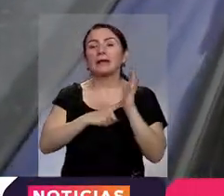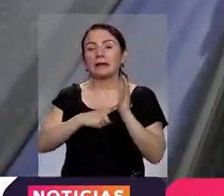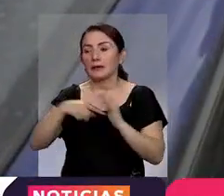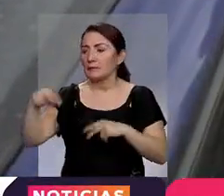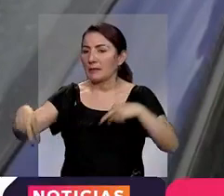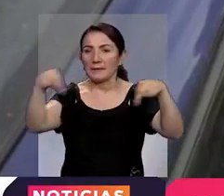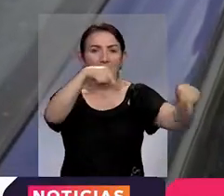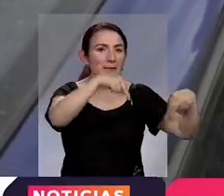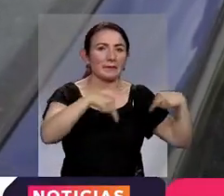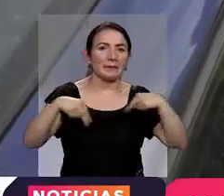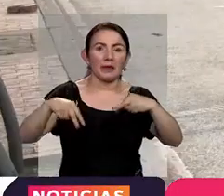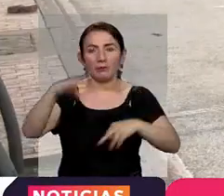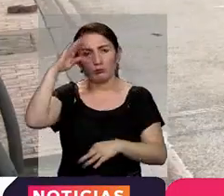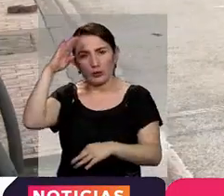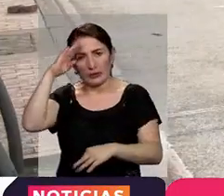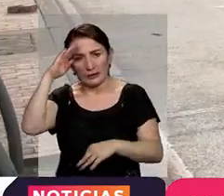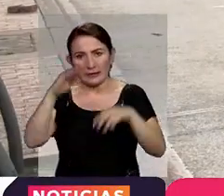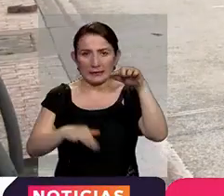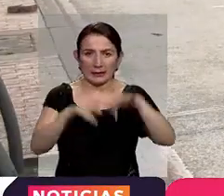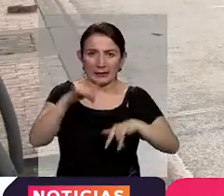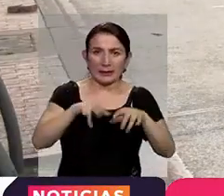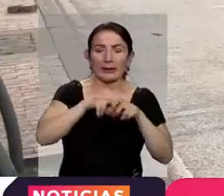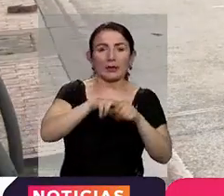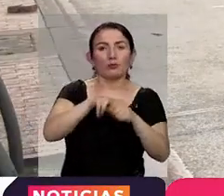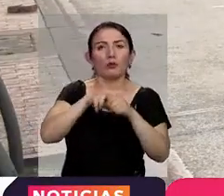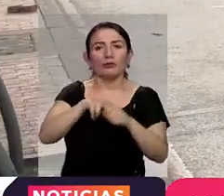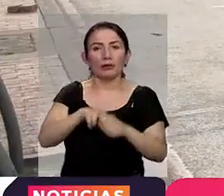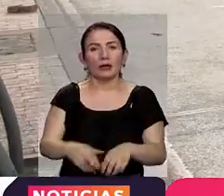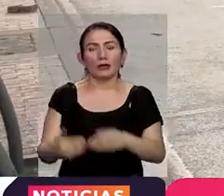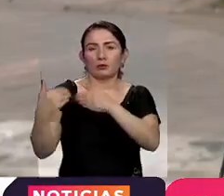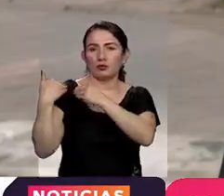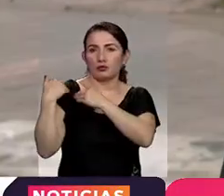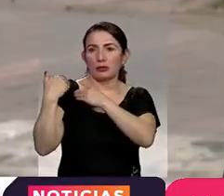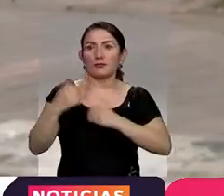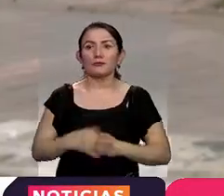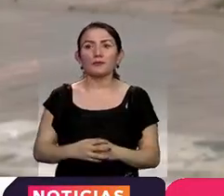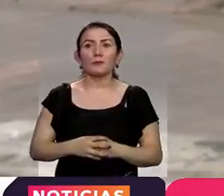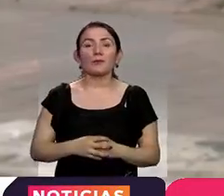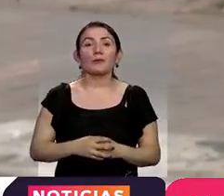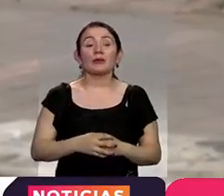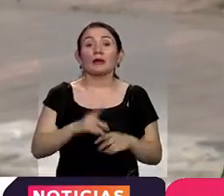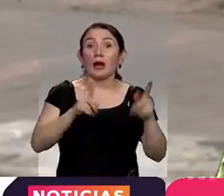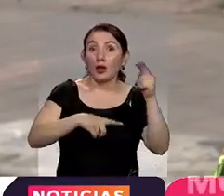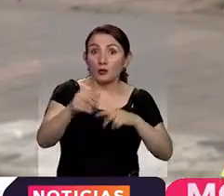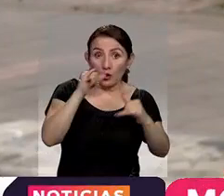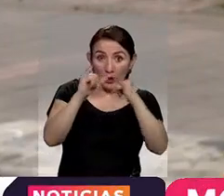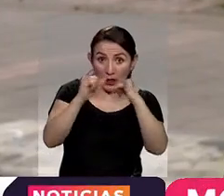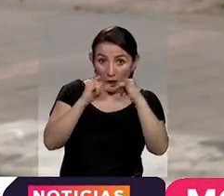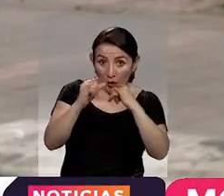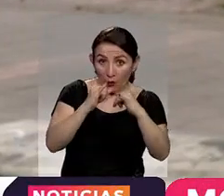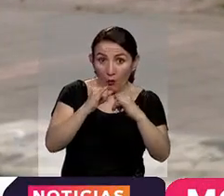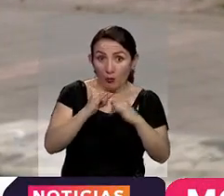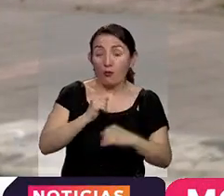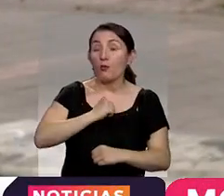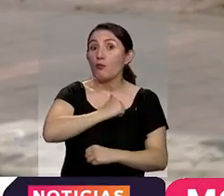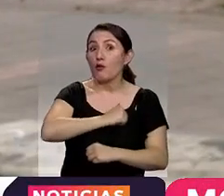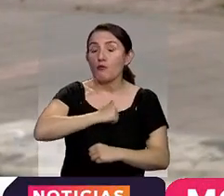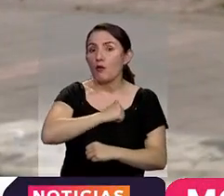entre uniformados de la policía y Secretaría de Movilidad. Si estuvo consumiendo licor por ningún